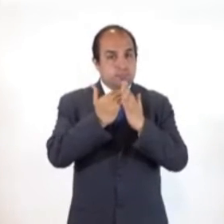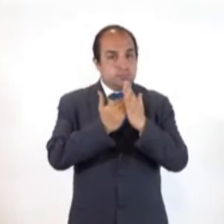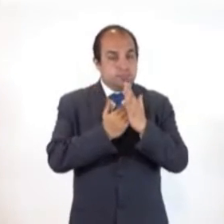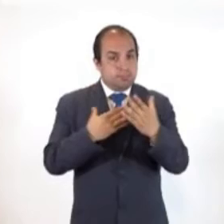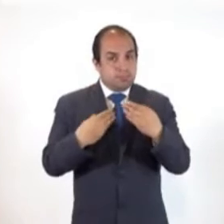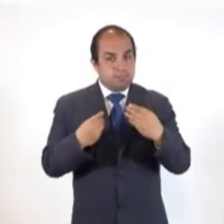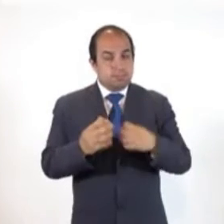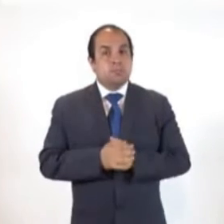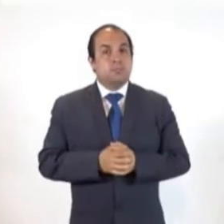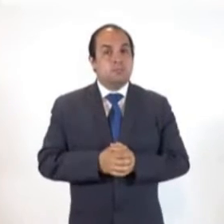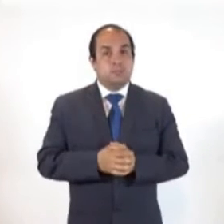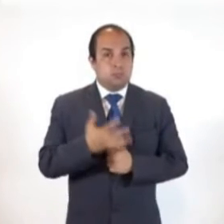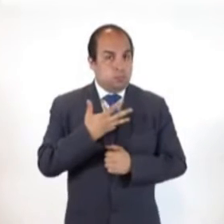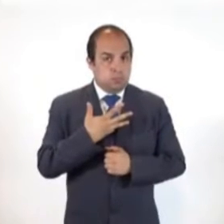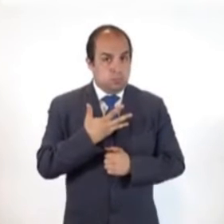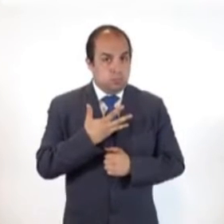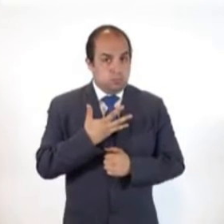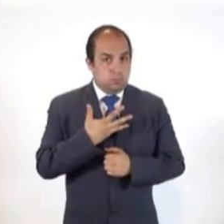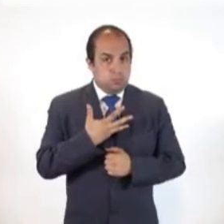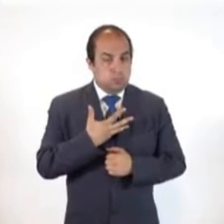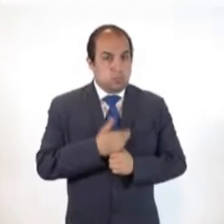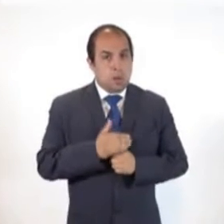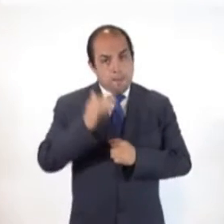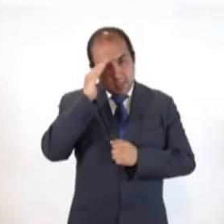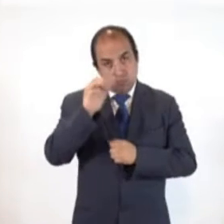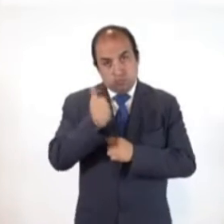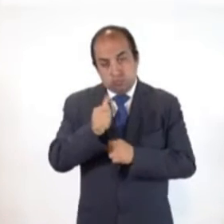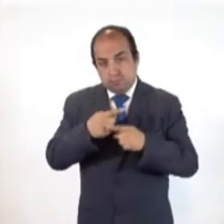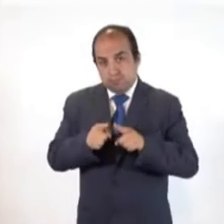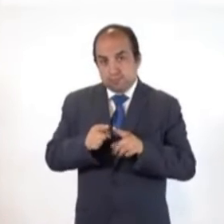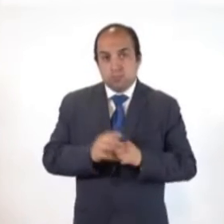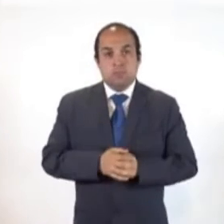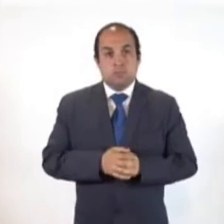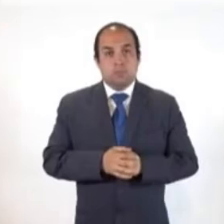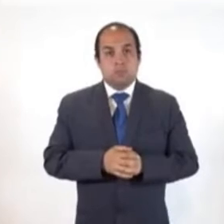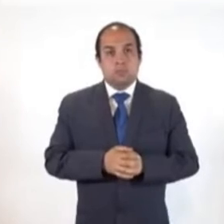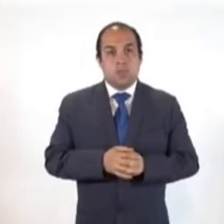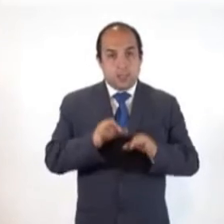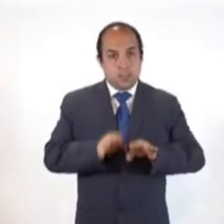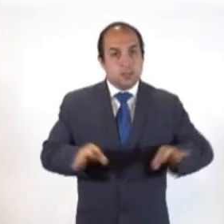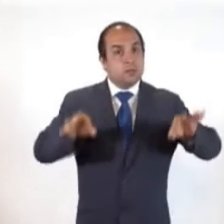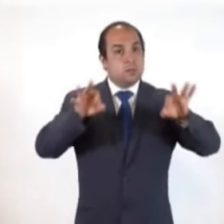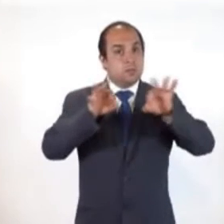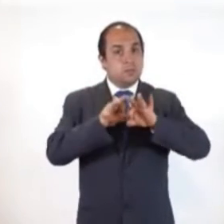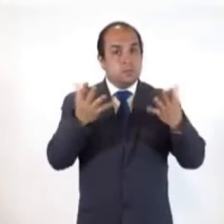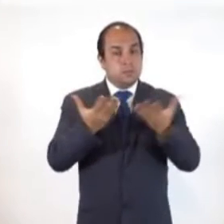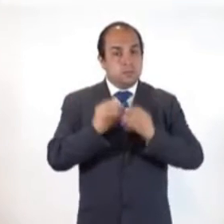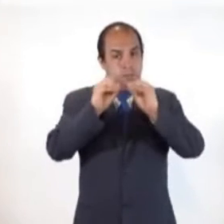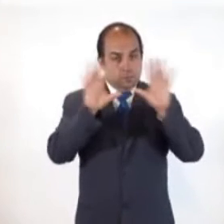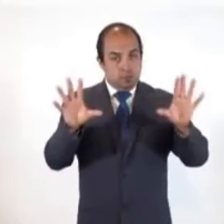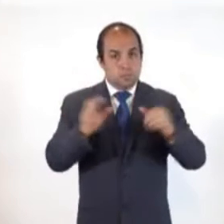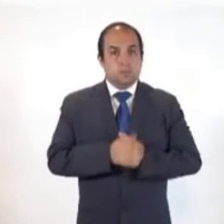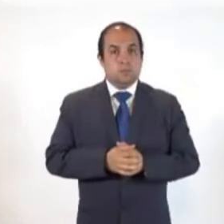No tenemos, digamos, ningún elemento para pensar otra cosa, pero bueno, es importante hacer la aclaración,